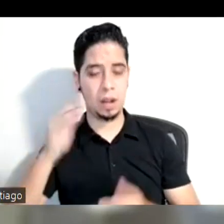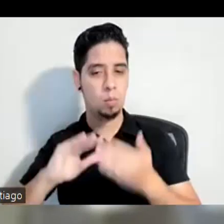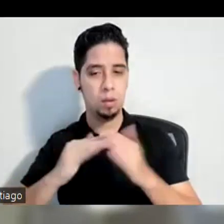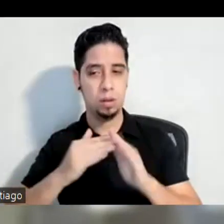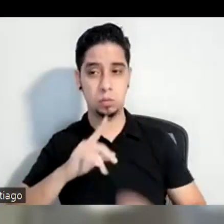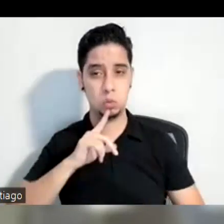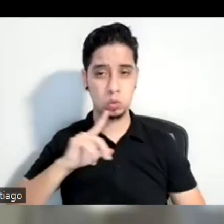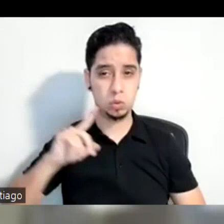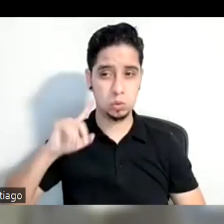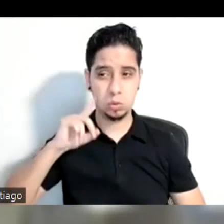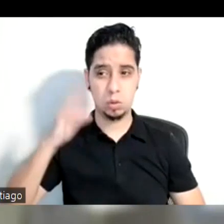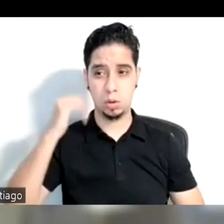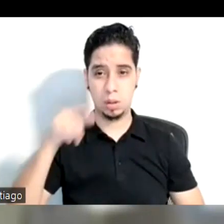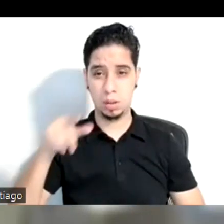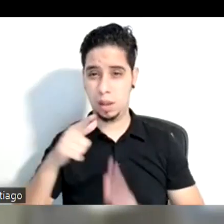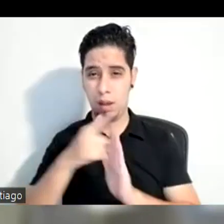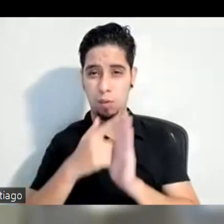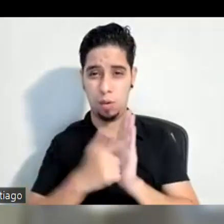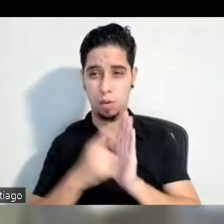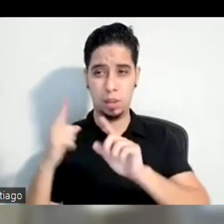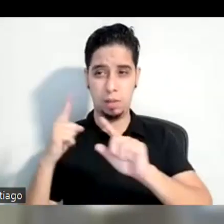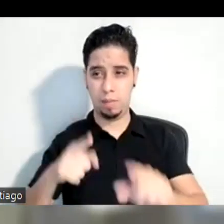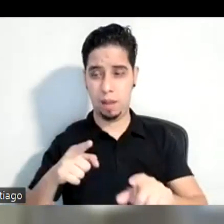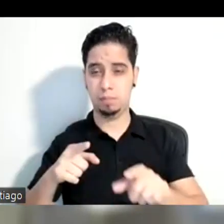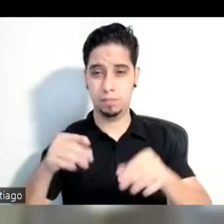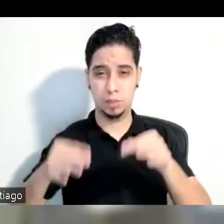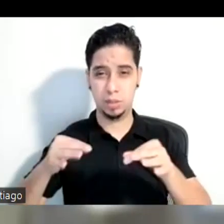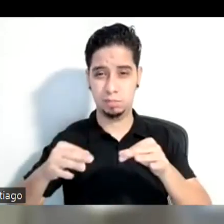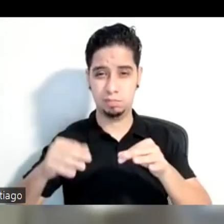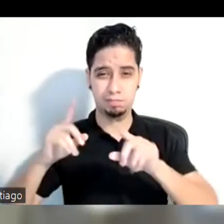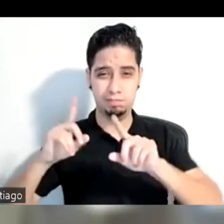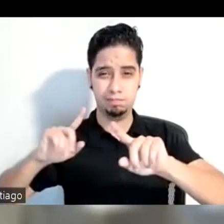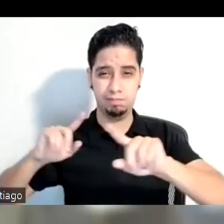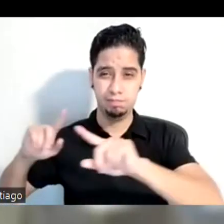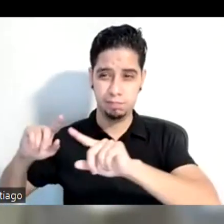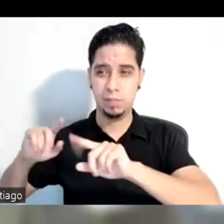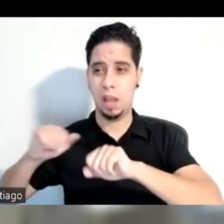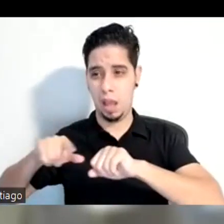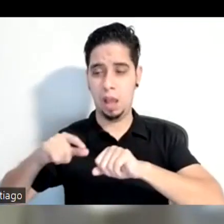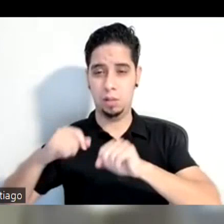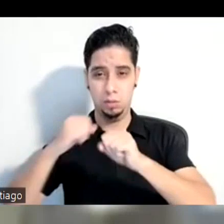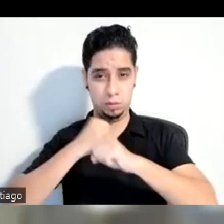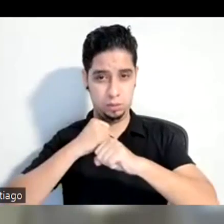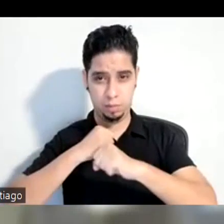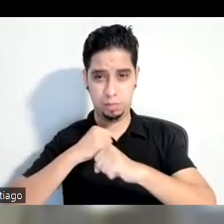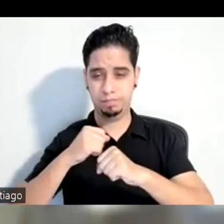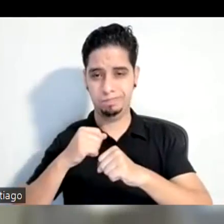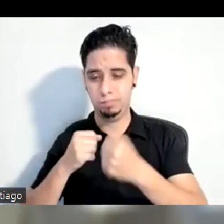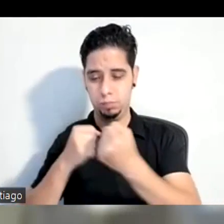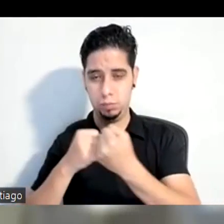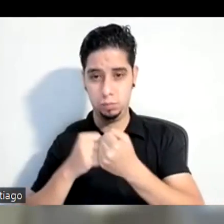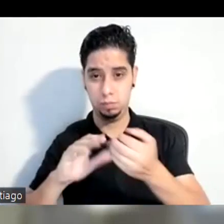sorda, porque él es uno de los abogados que va a los tribunales frecuentemente a abogar por la comunidad sorda desde